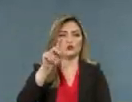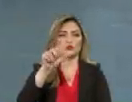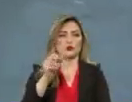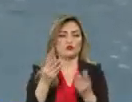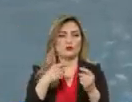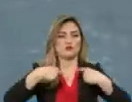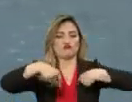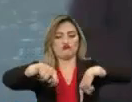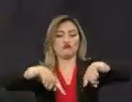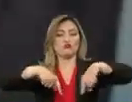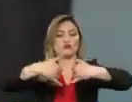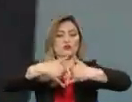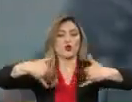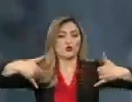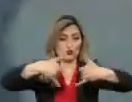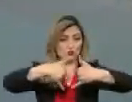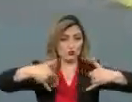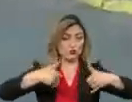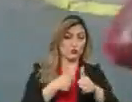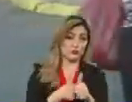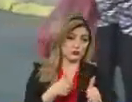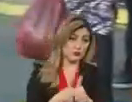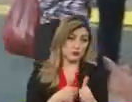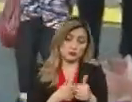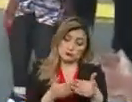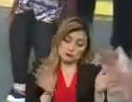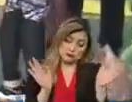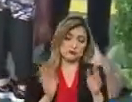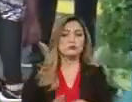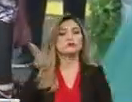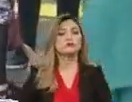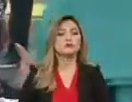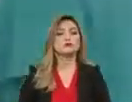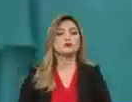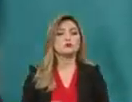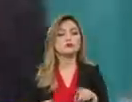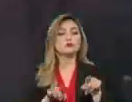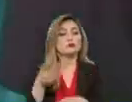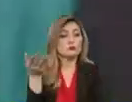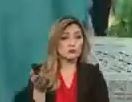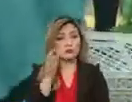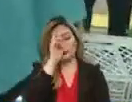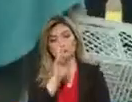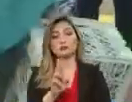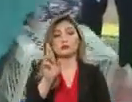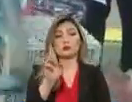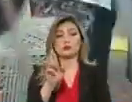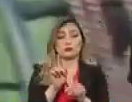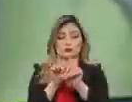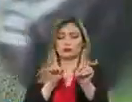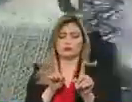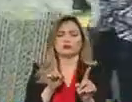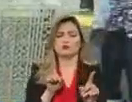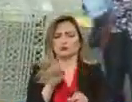de ciudadanos, pues lo local comerciales de los alrededores permanecen abiertos. En algunos de los casos sí se respetan las medidas